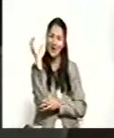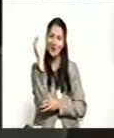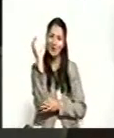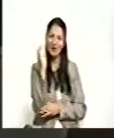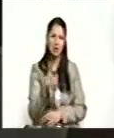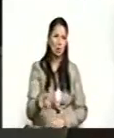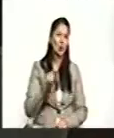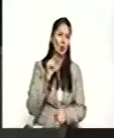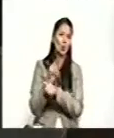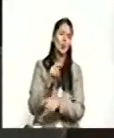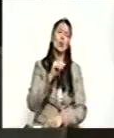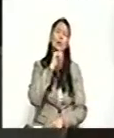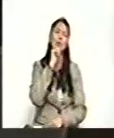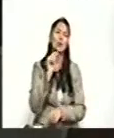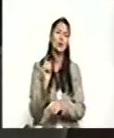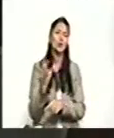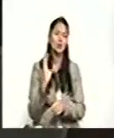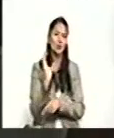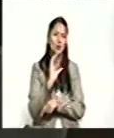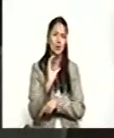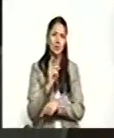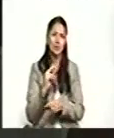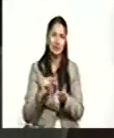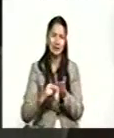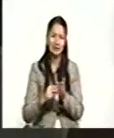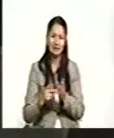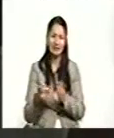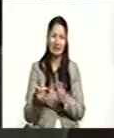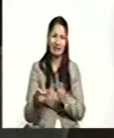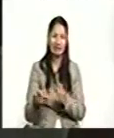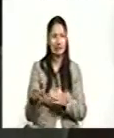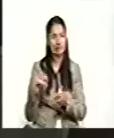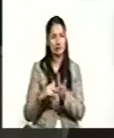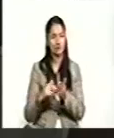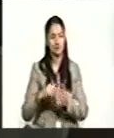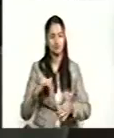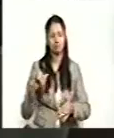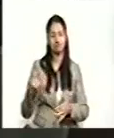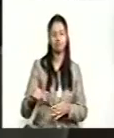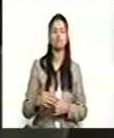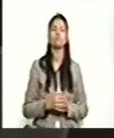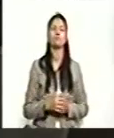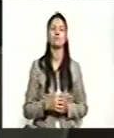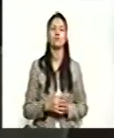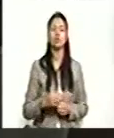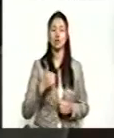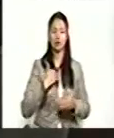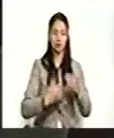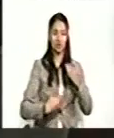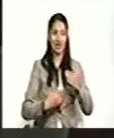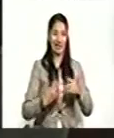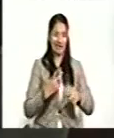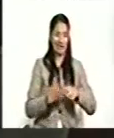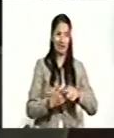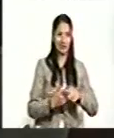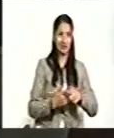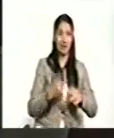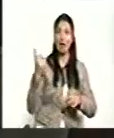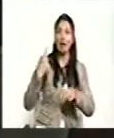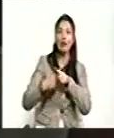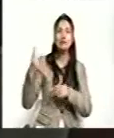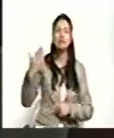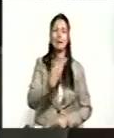denominándolo el acuerdo de las bases que fue iniciado cuando era ministro el actual